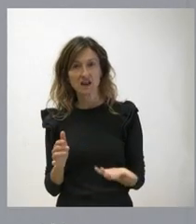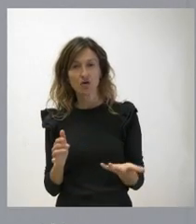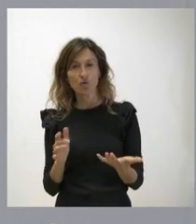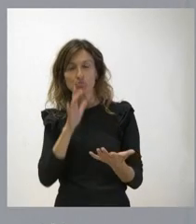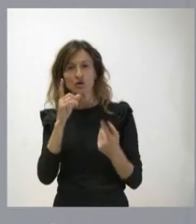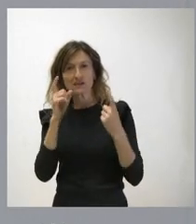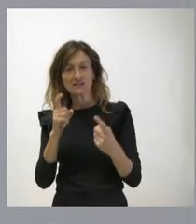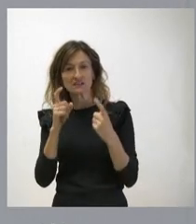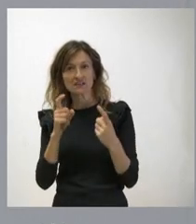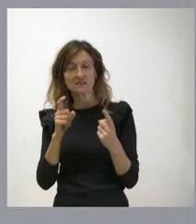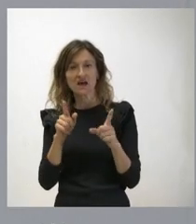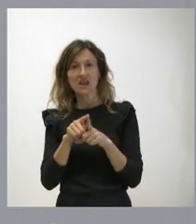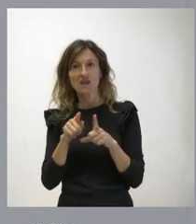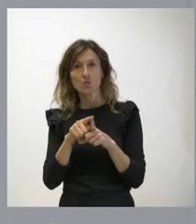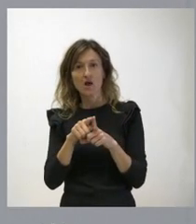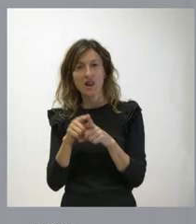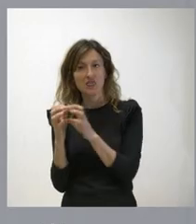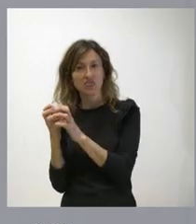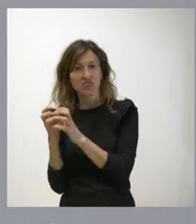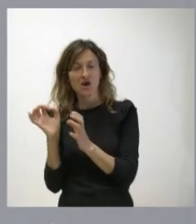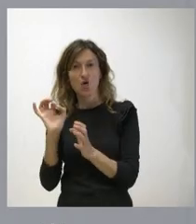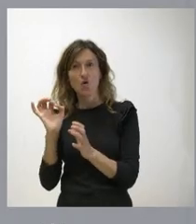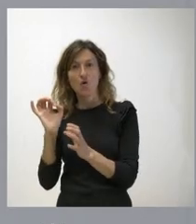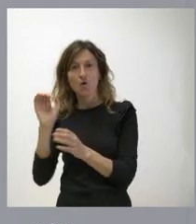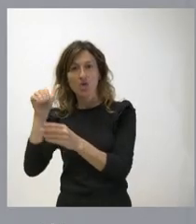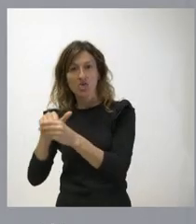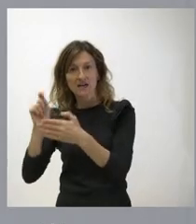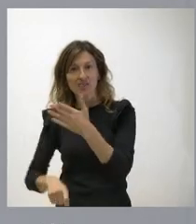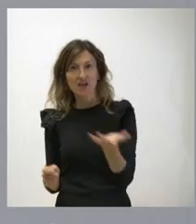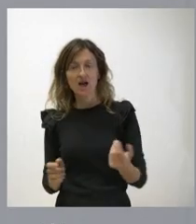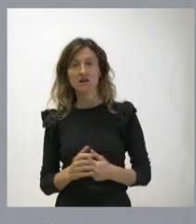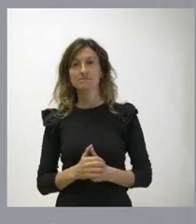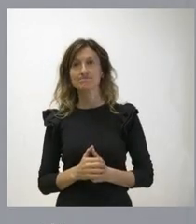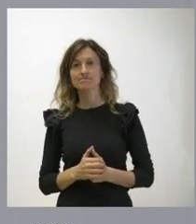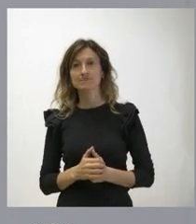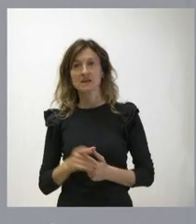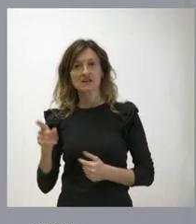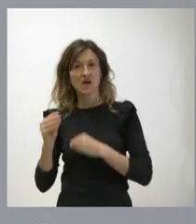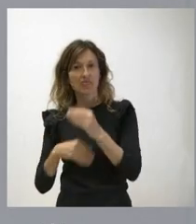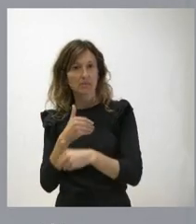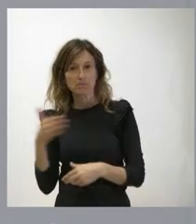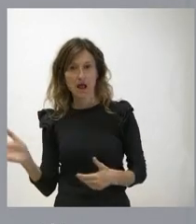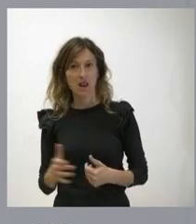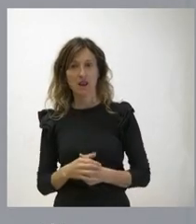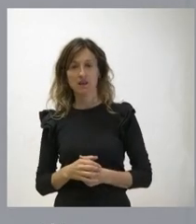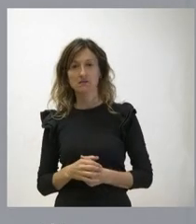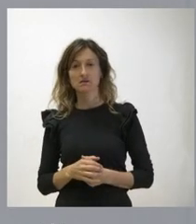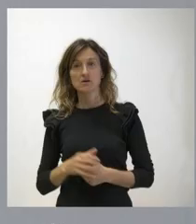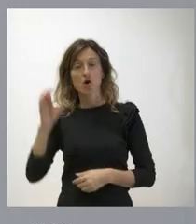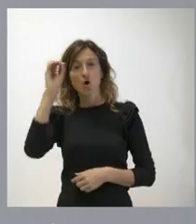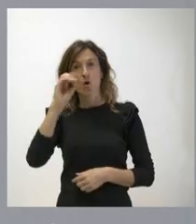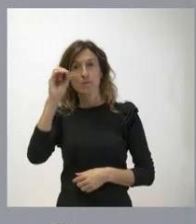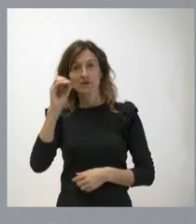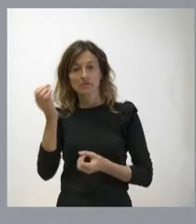congraciarse o con su electorado más radical yo creo que hace mal en eso yo creo que es su posición tenía que ser de